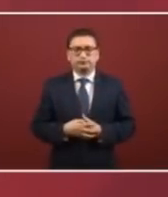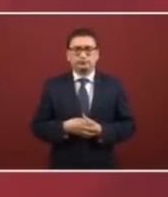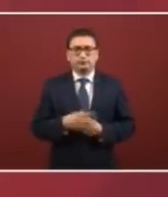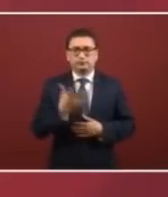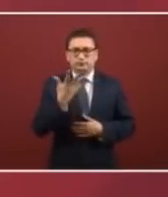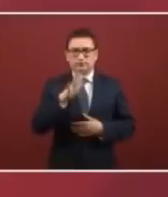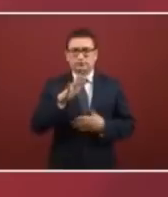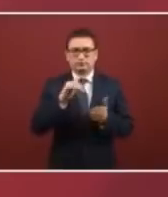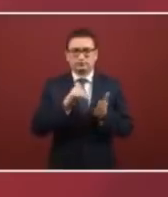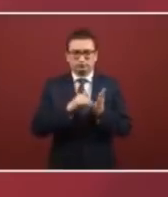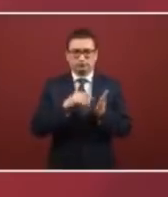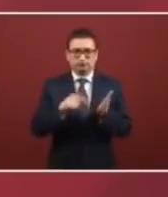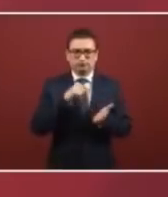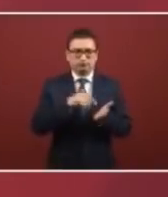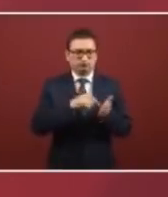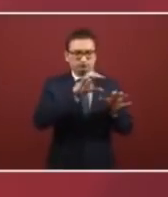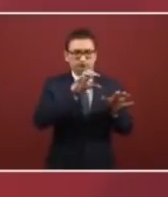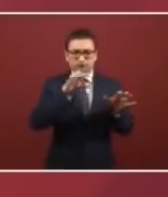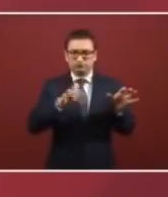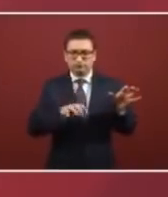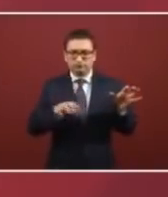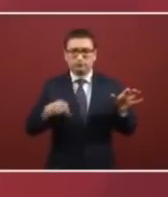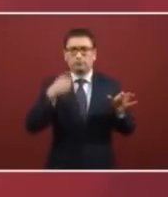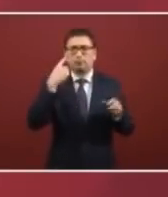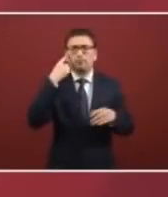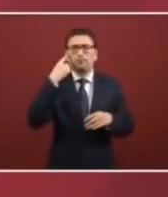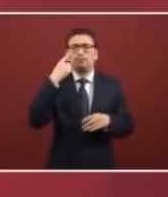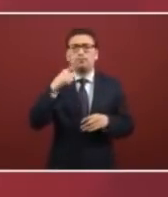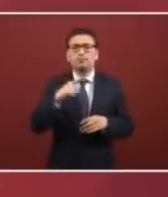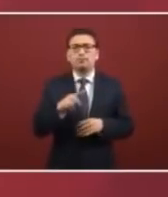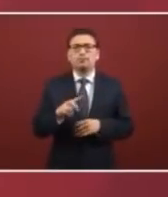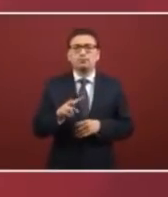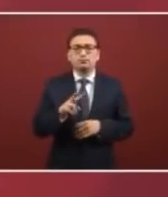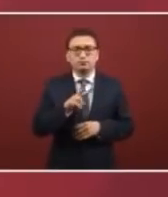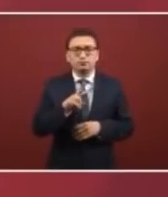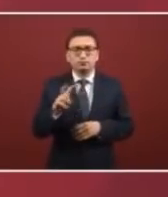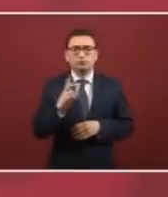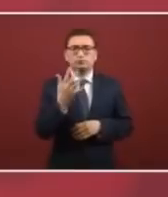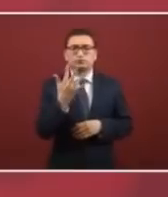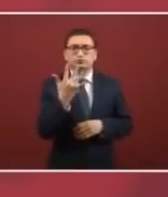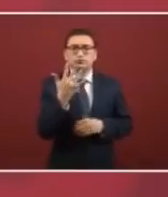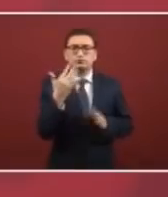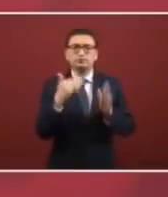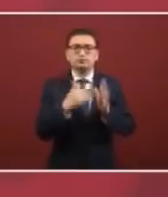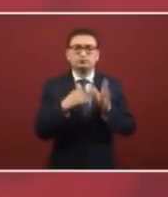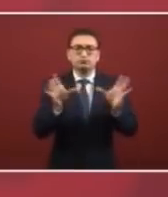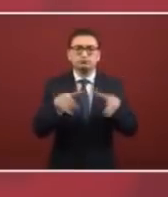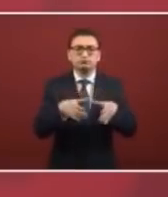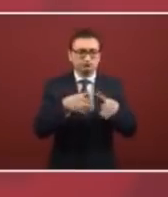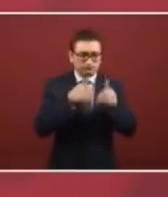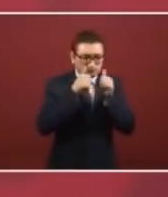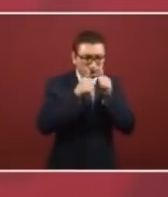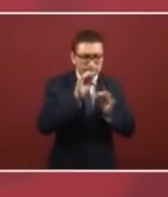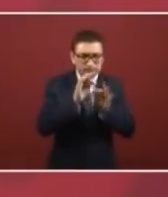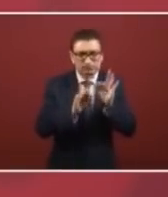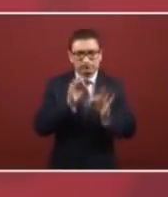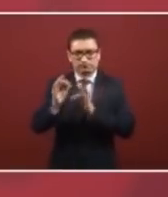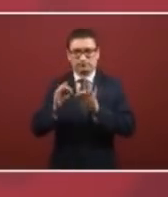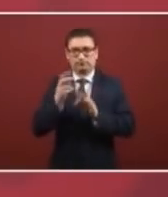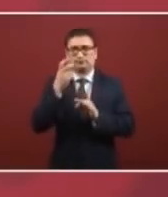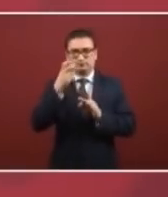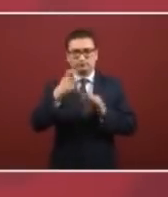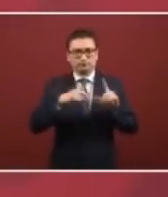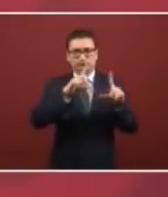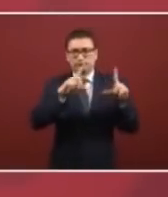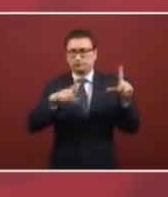10.000 para atender 250.000 comunidades. Son sitios estratégicos,